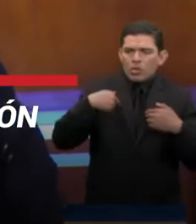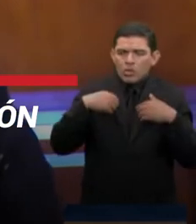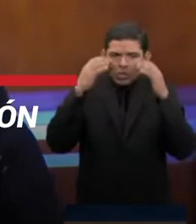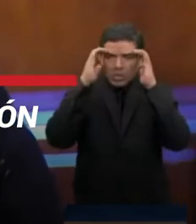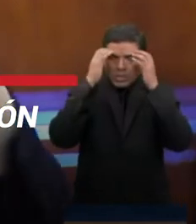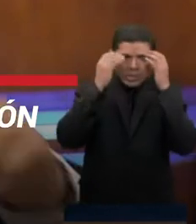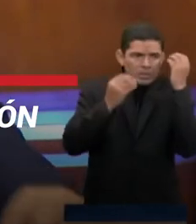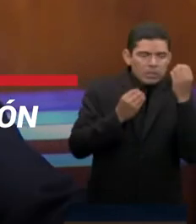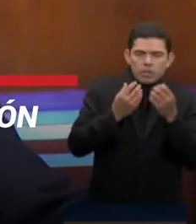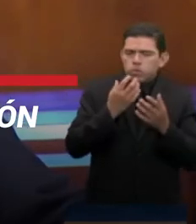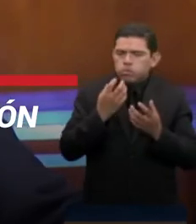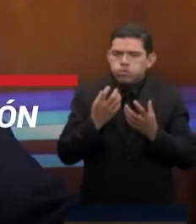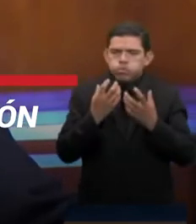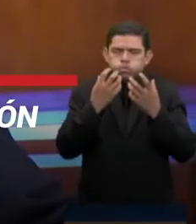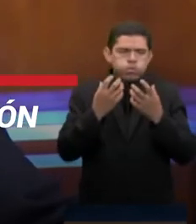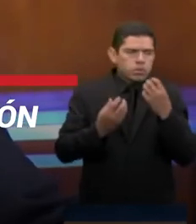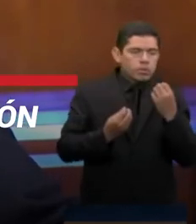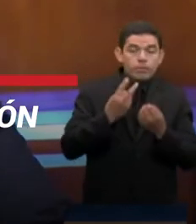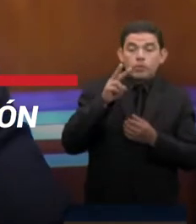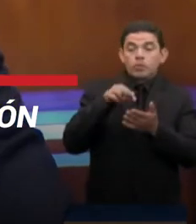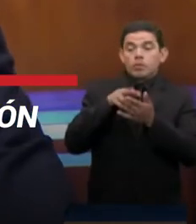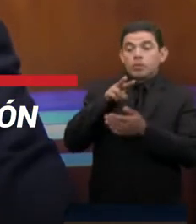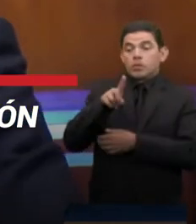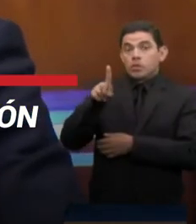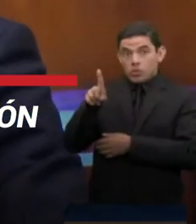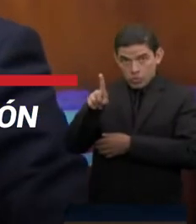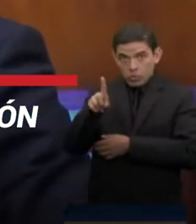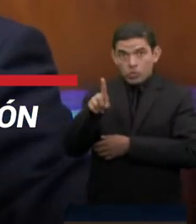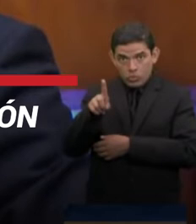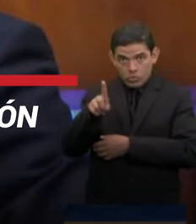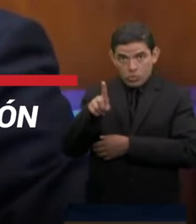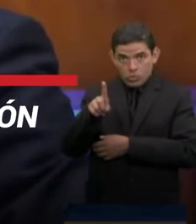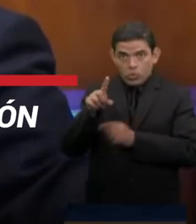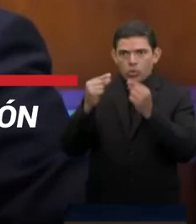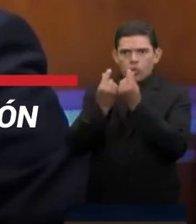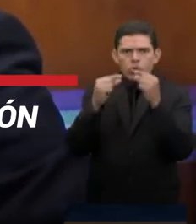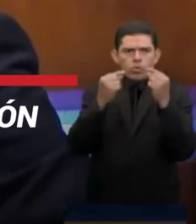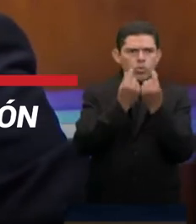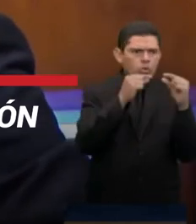que sucede. En el 2021 se desarticularon más de